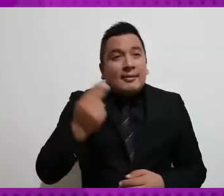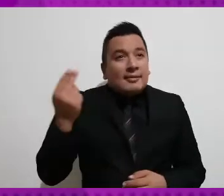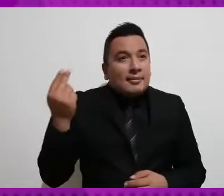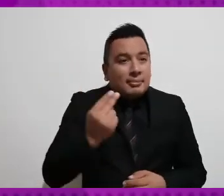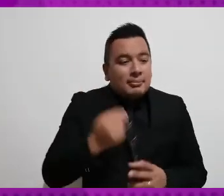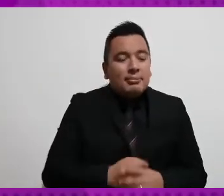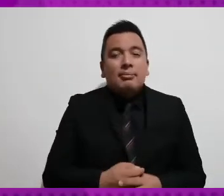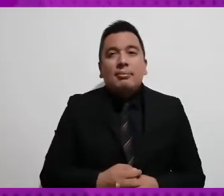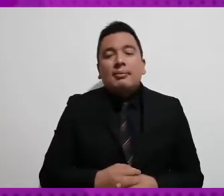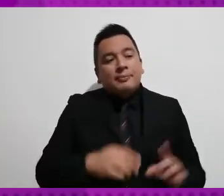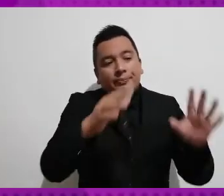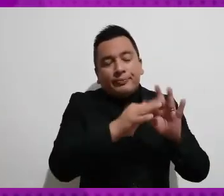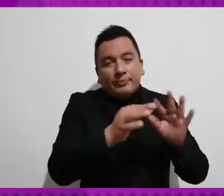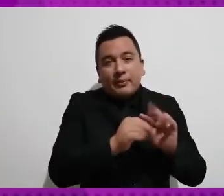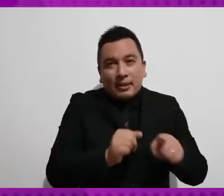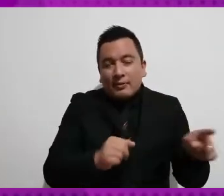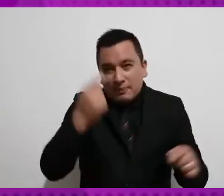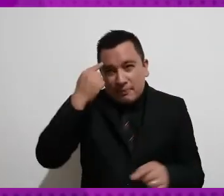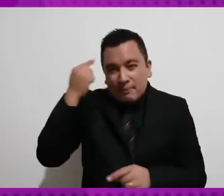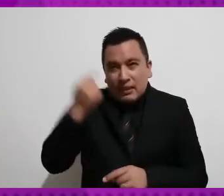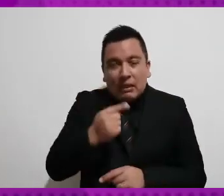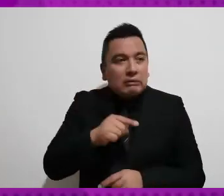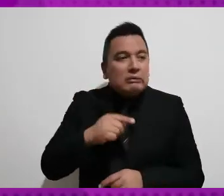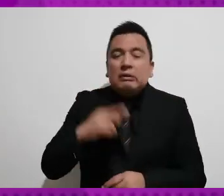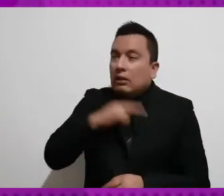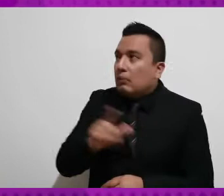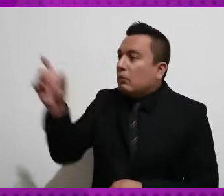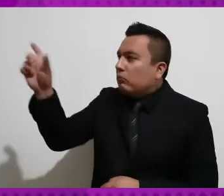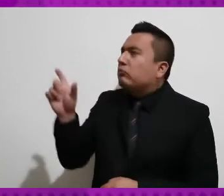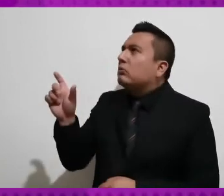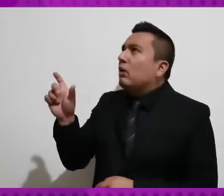identificar rápidamente a los ciudadanos sin necesidad de